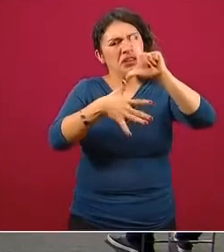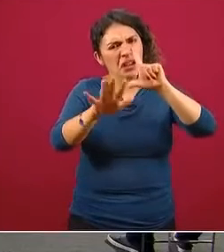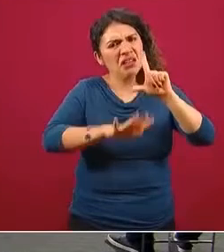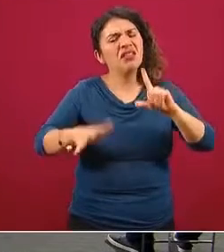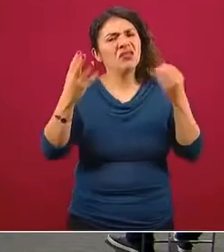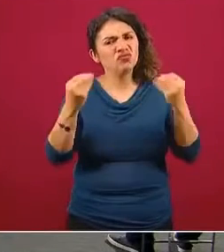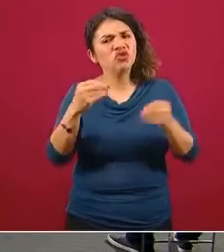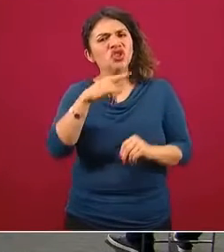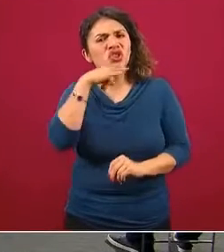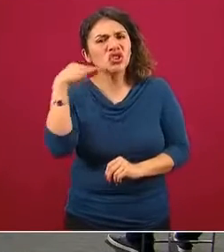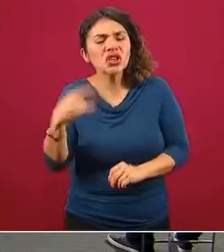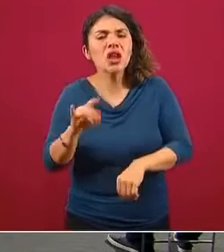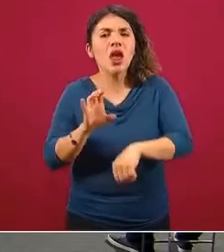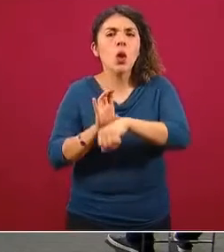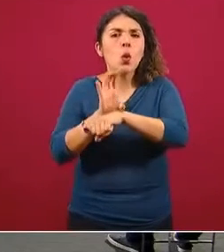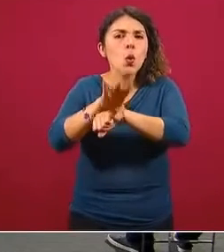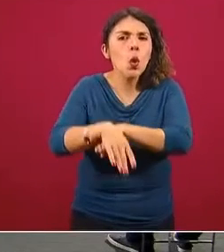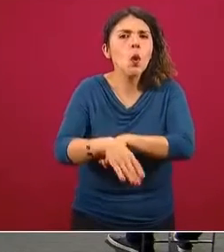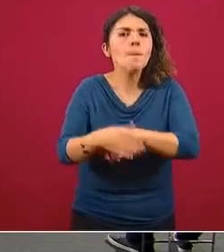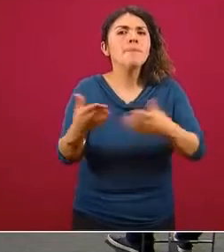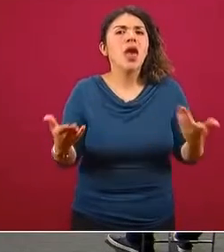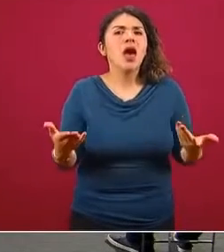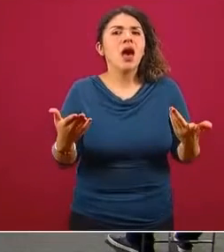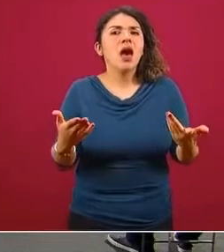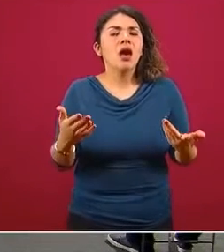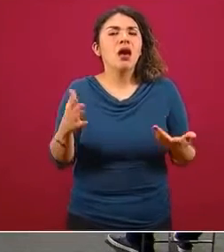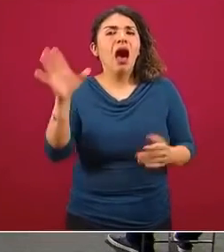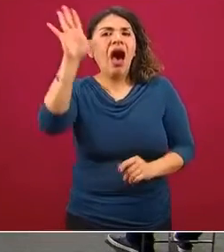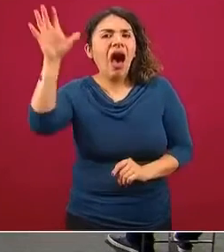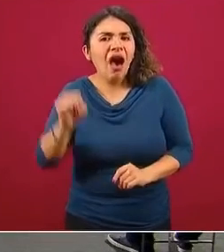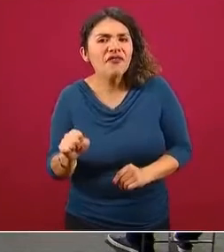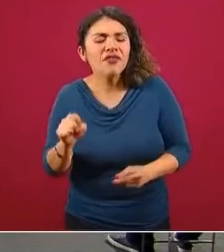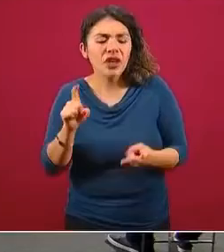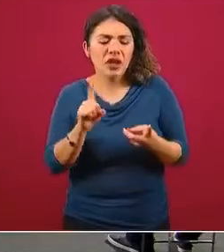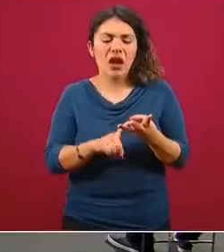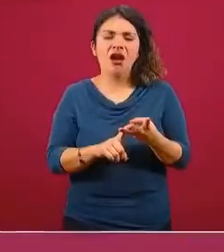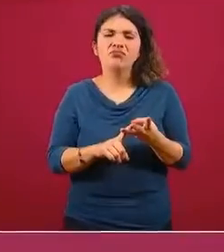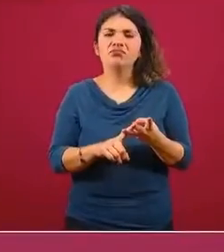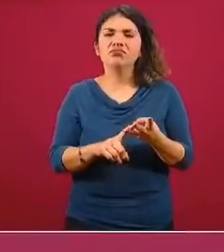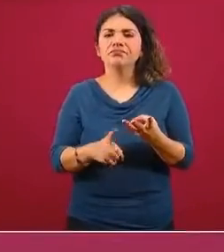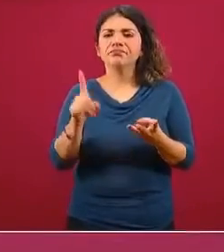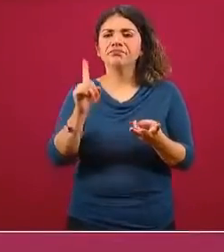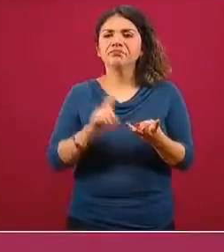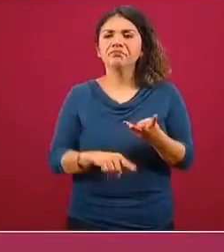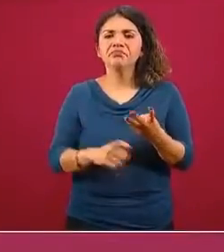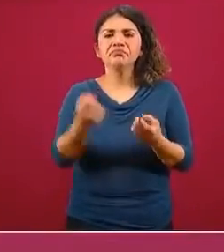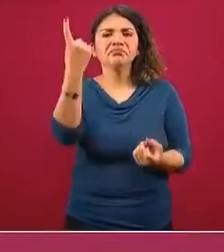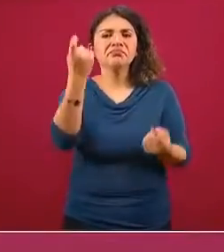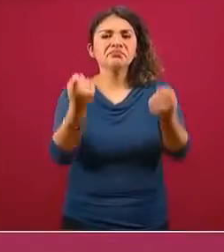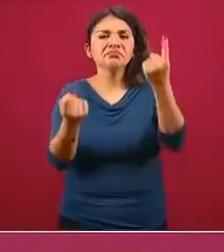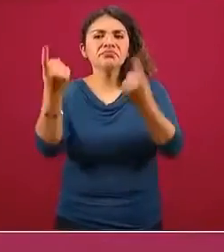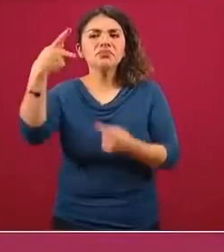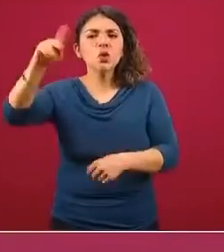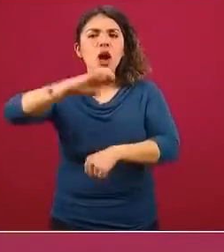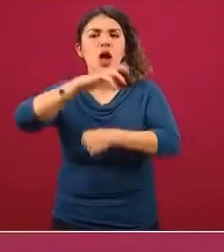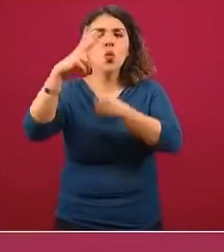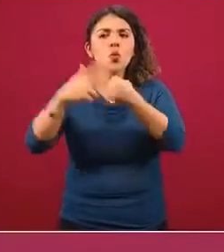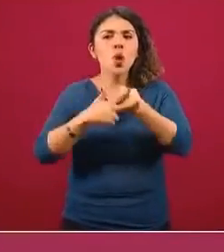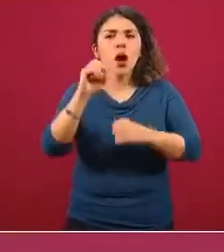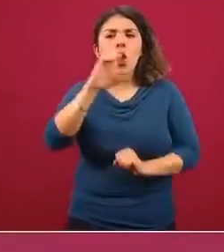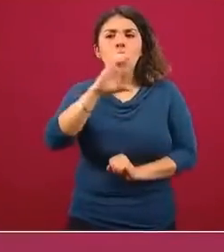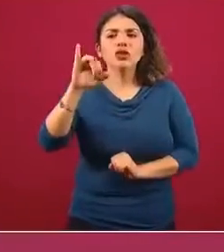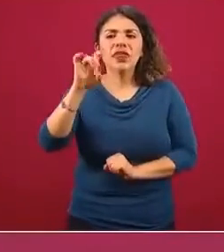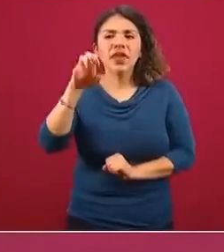Chile, Colombia, tenemos países en África, tenemos algunos países, varios, de Europa